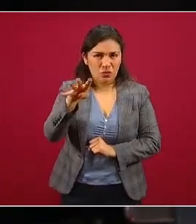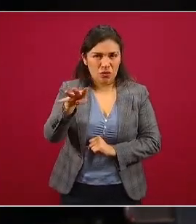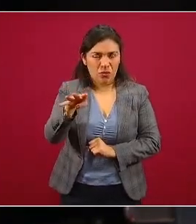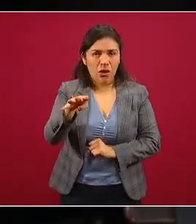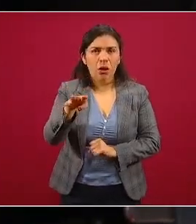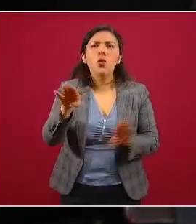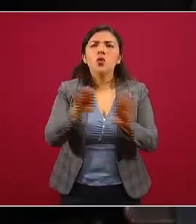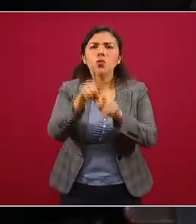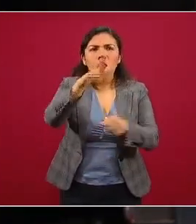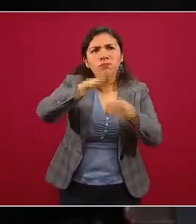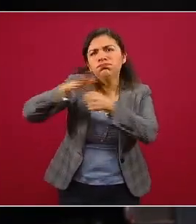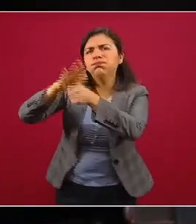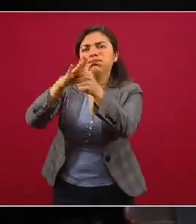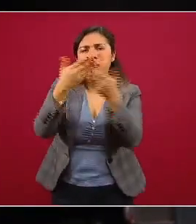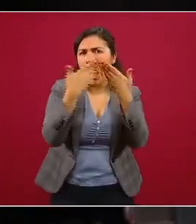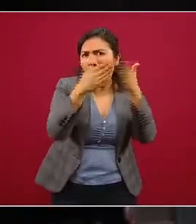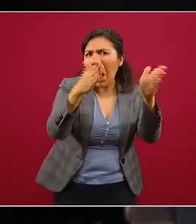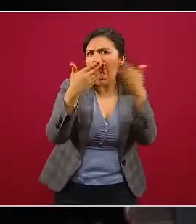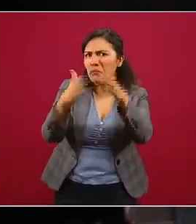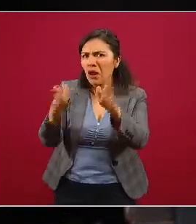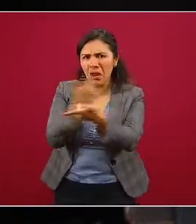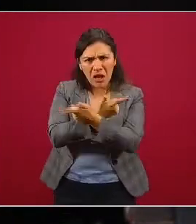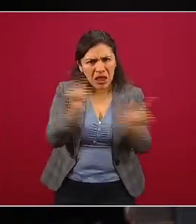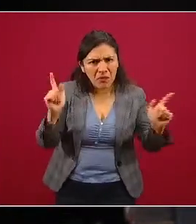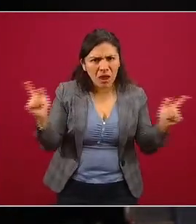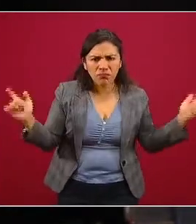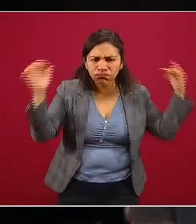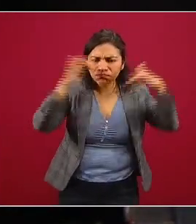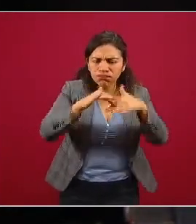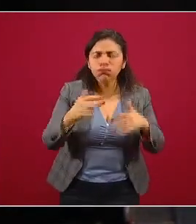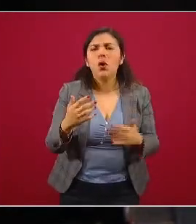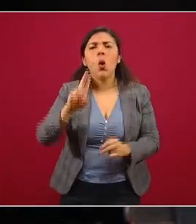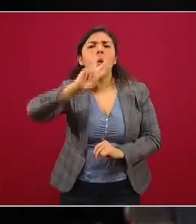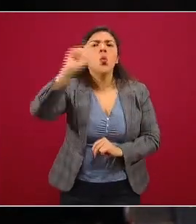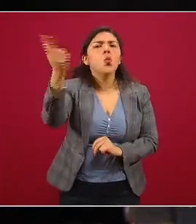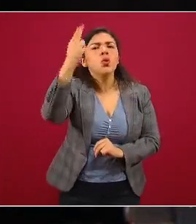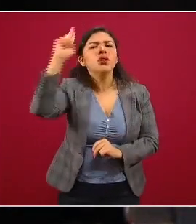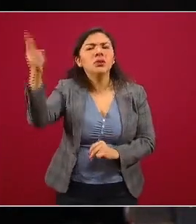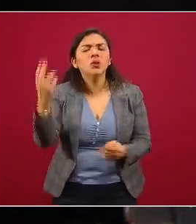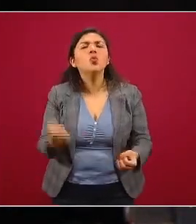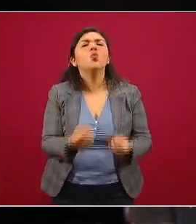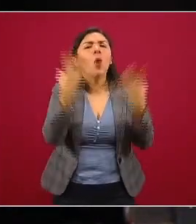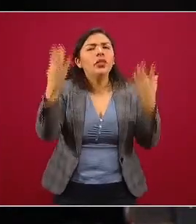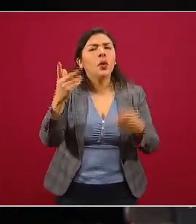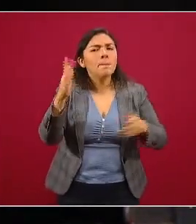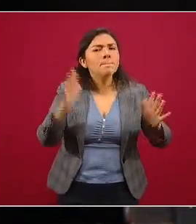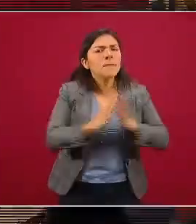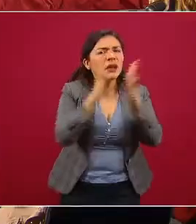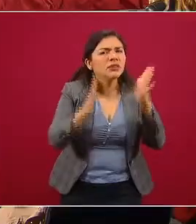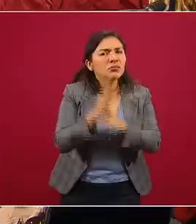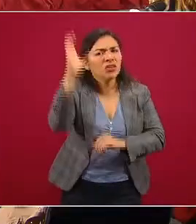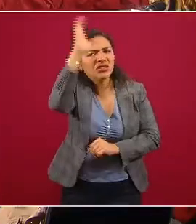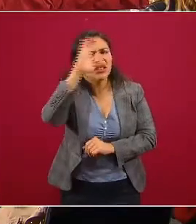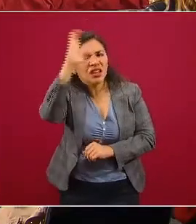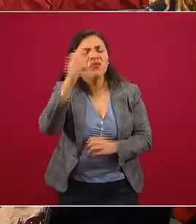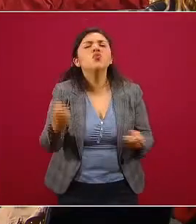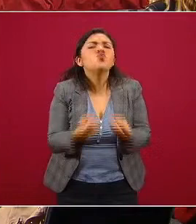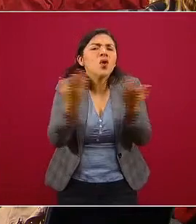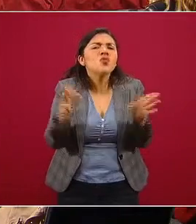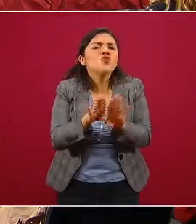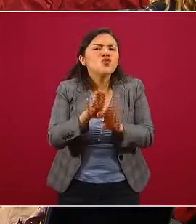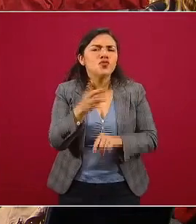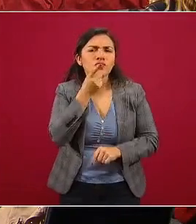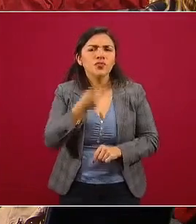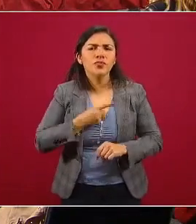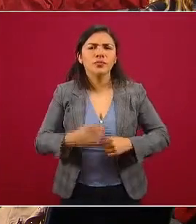la convocatoria fue abierta, cuántas universidades o científicos participaron en.